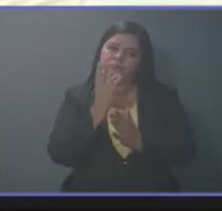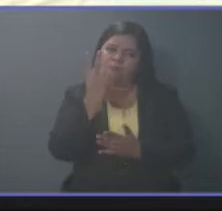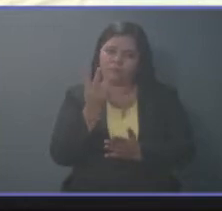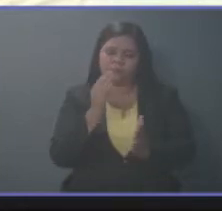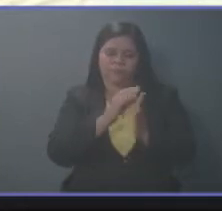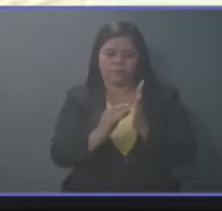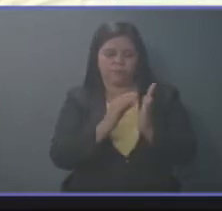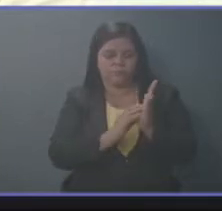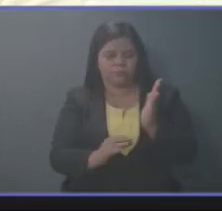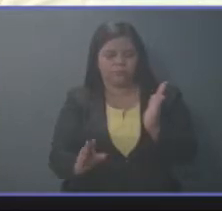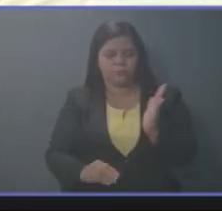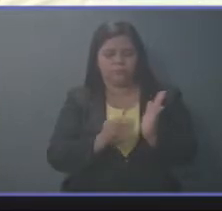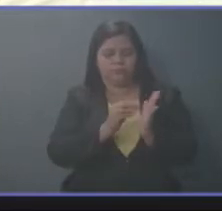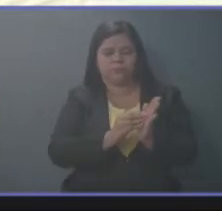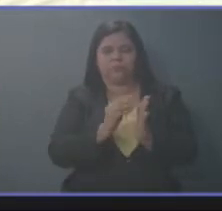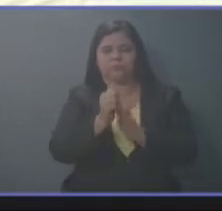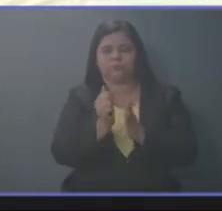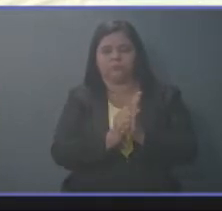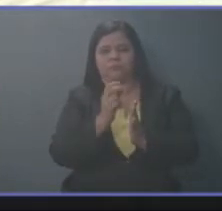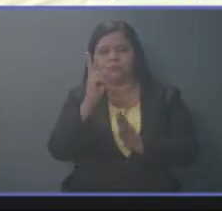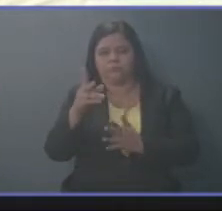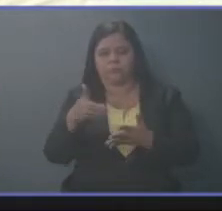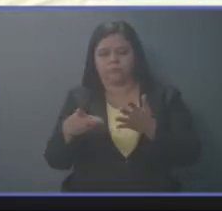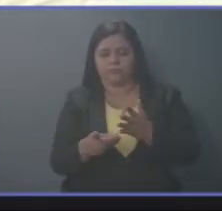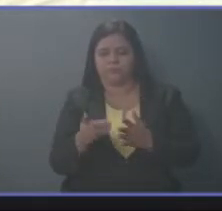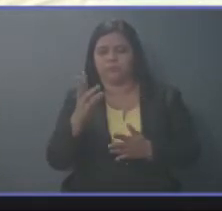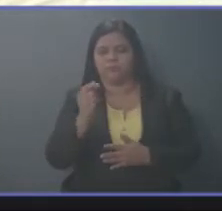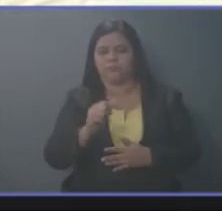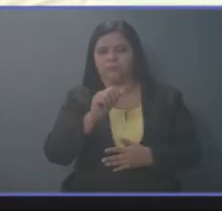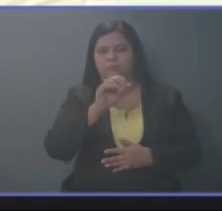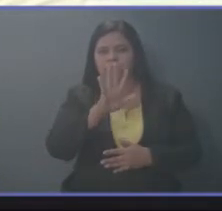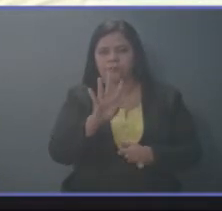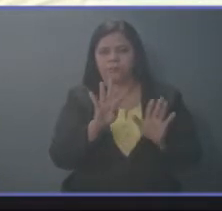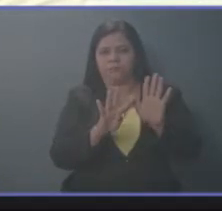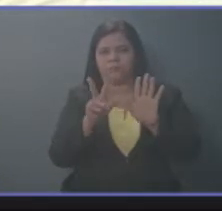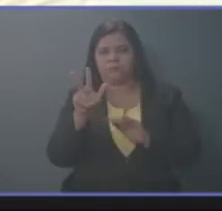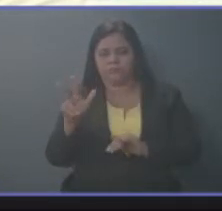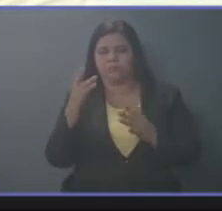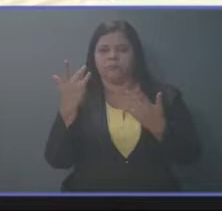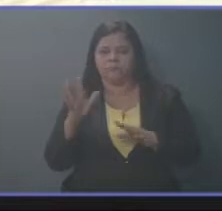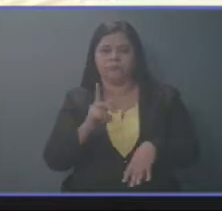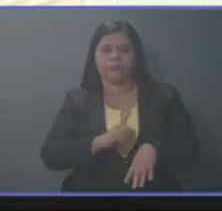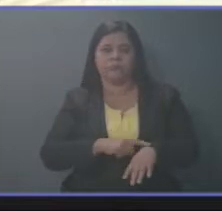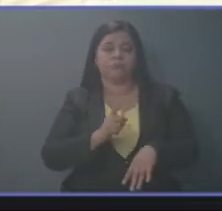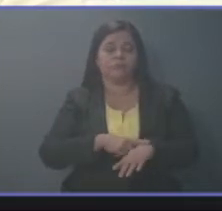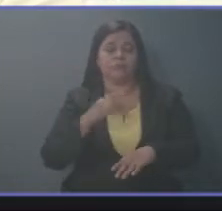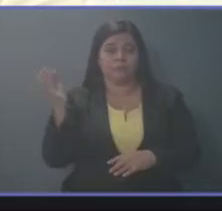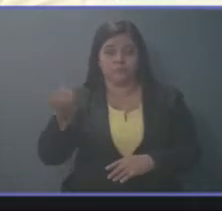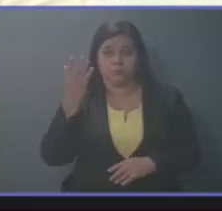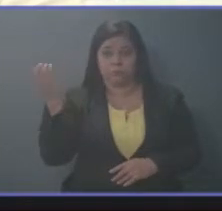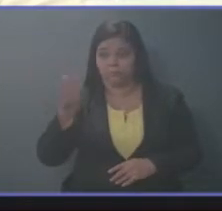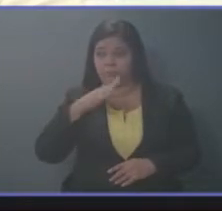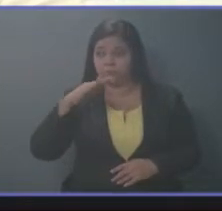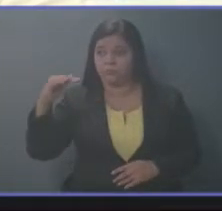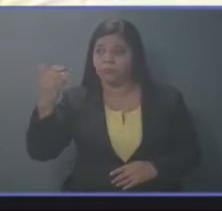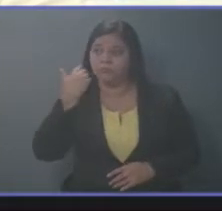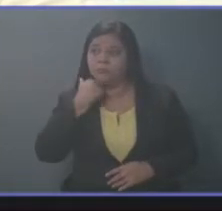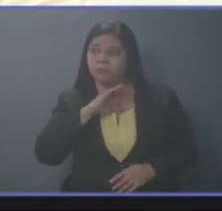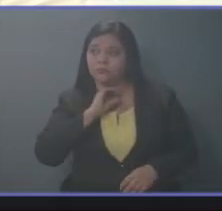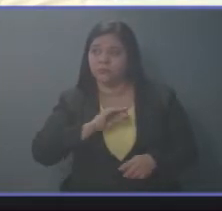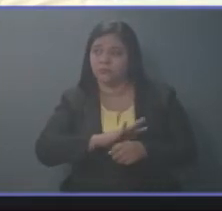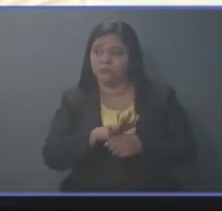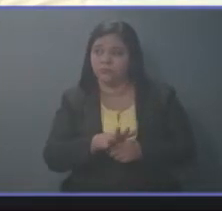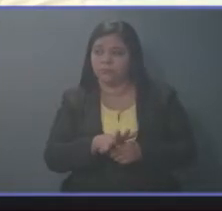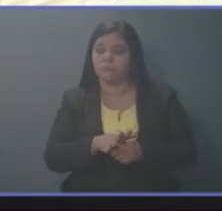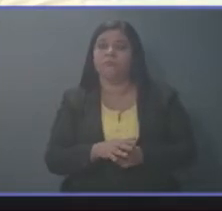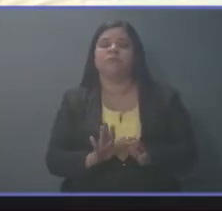incisos al artículo 2 del decreto legislativo número 593 que contiene estado de emergencia nacional de la pandemia por